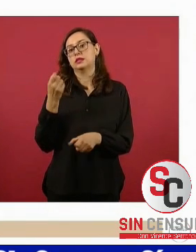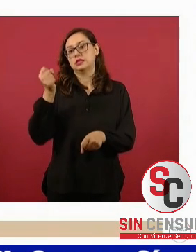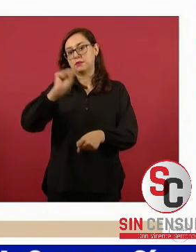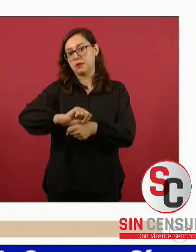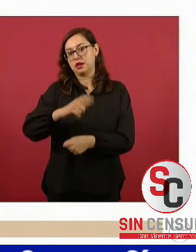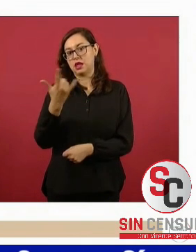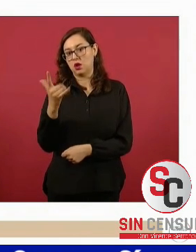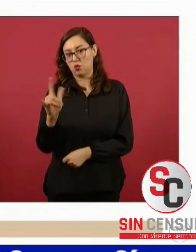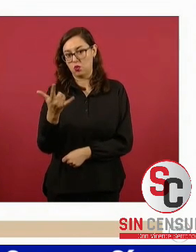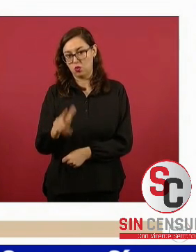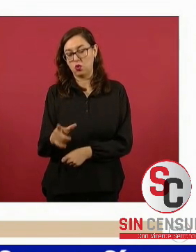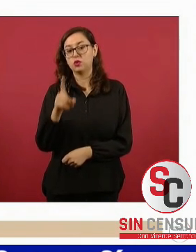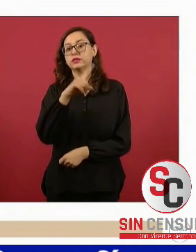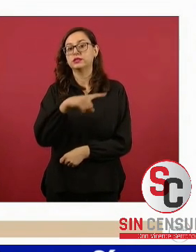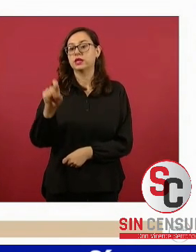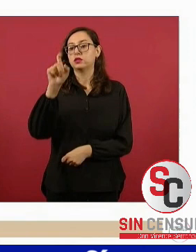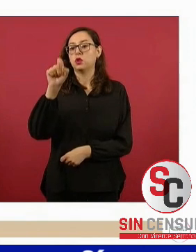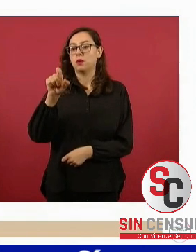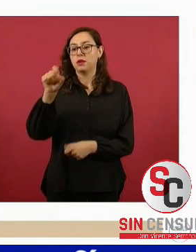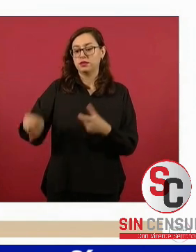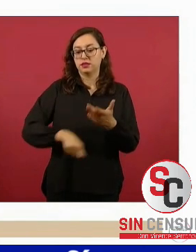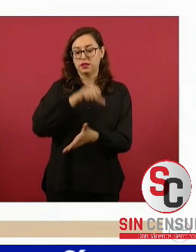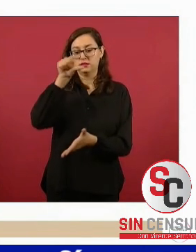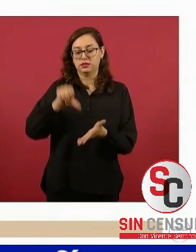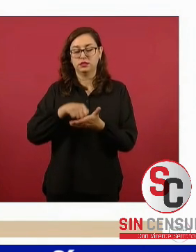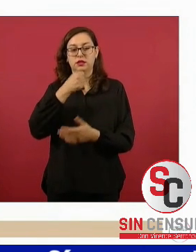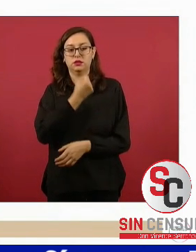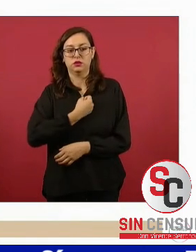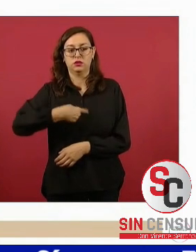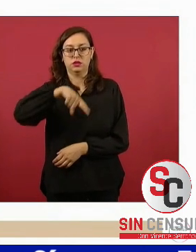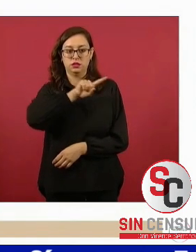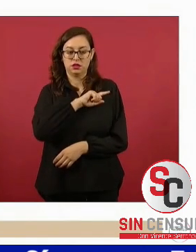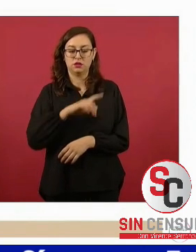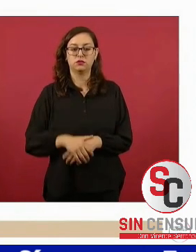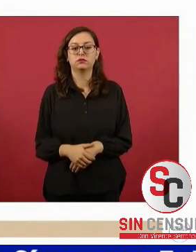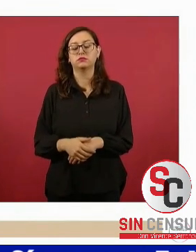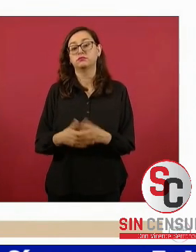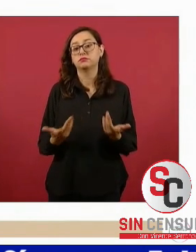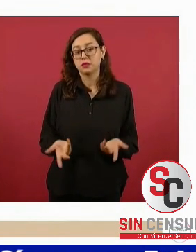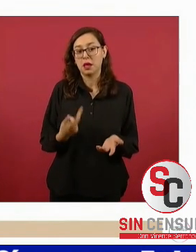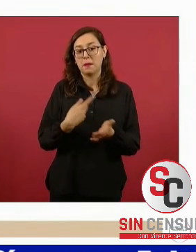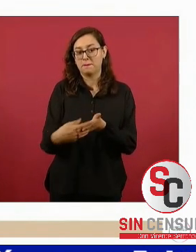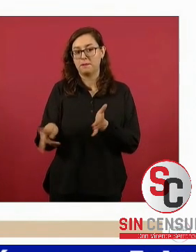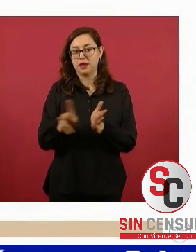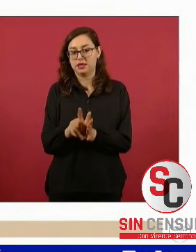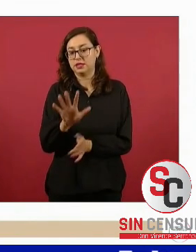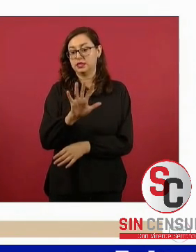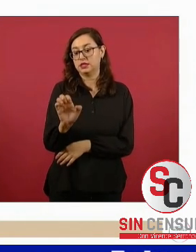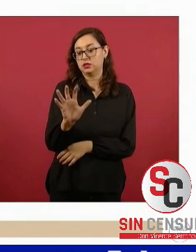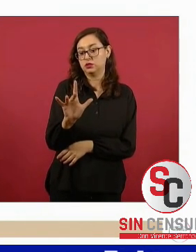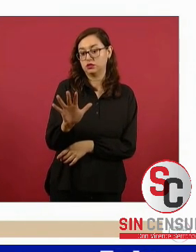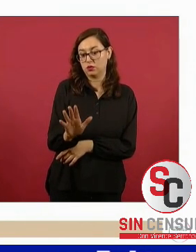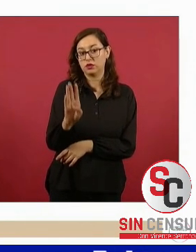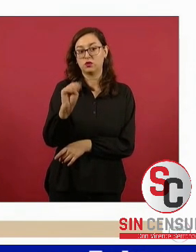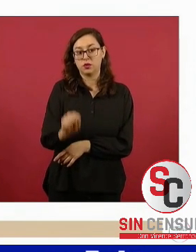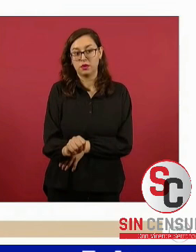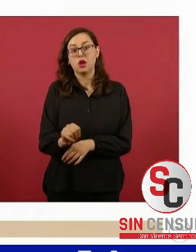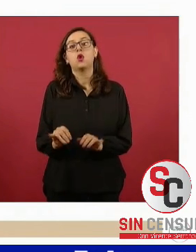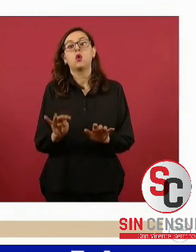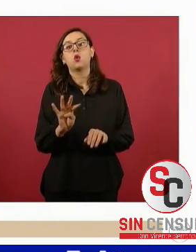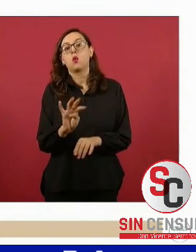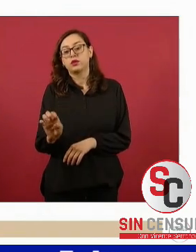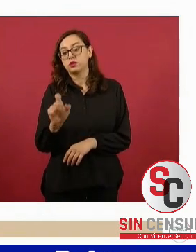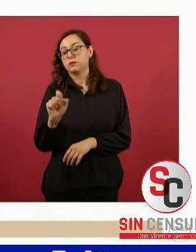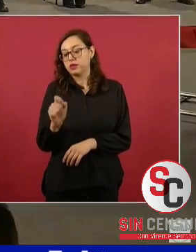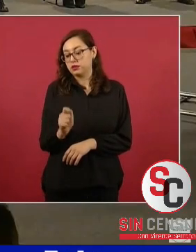de salud que hay en el estado, es decir, en el primer nivel. En la basificación llevamos 429 de 559 trabajadores